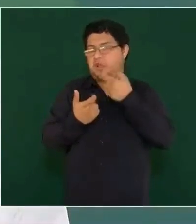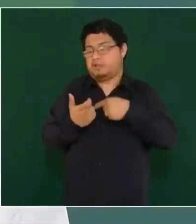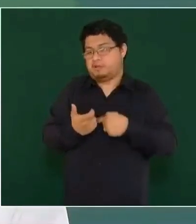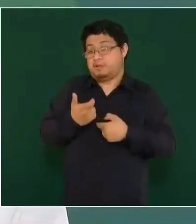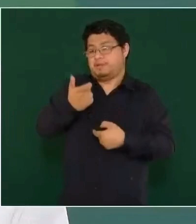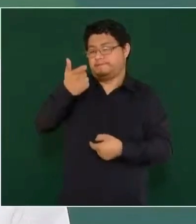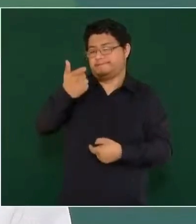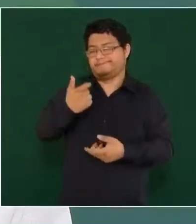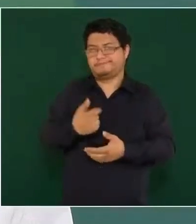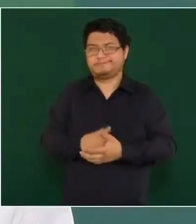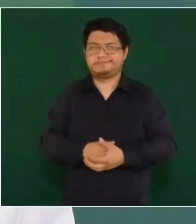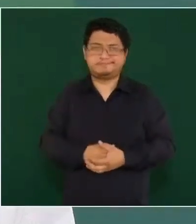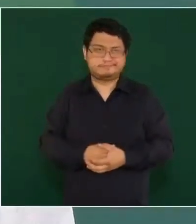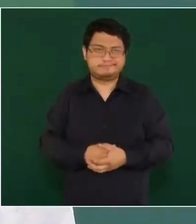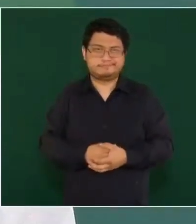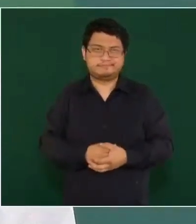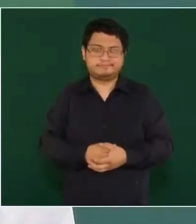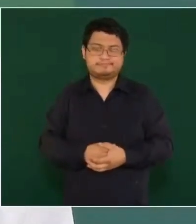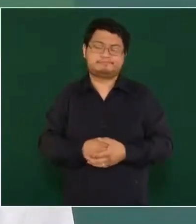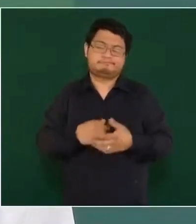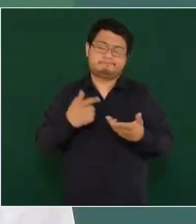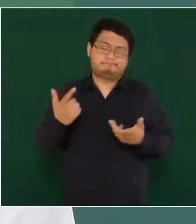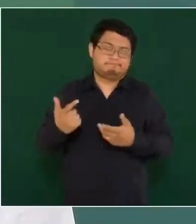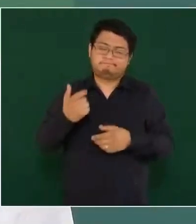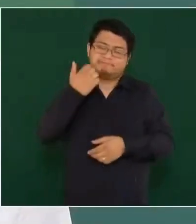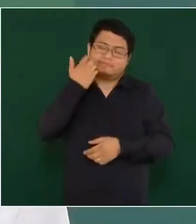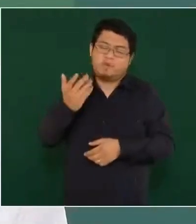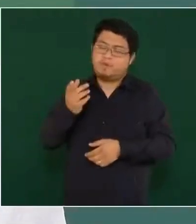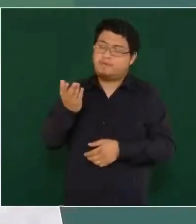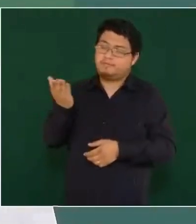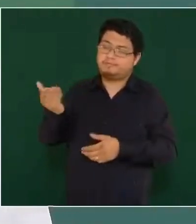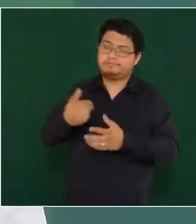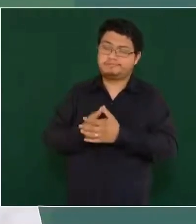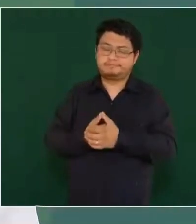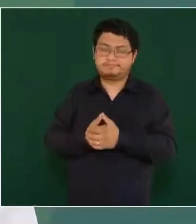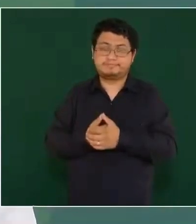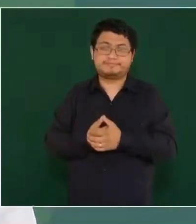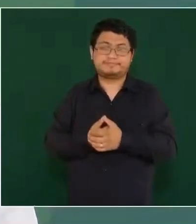este ni que siga teniendo